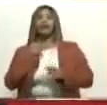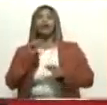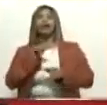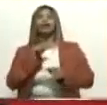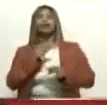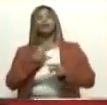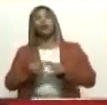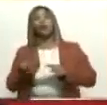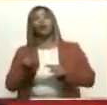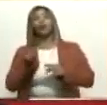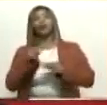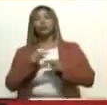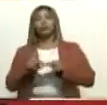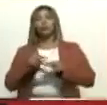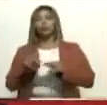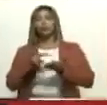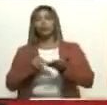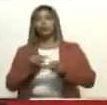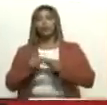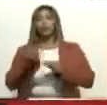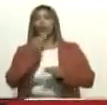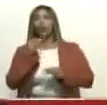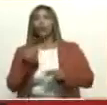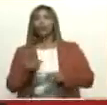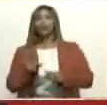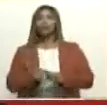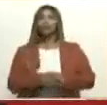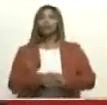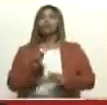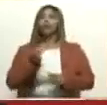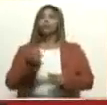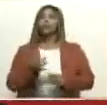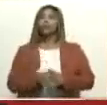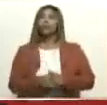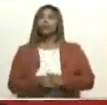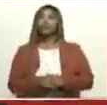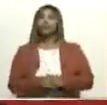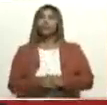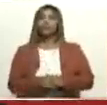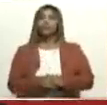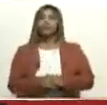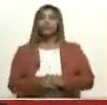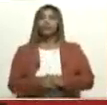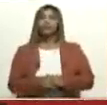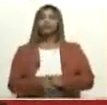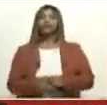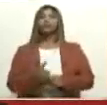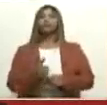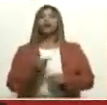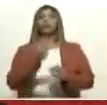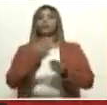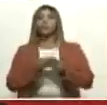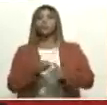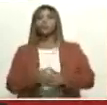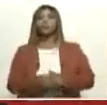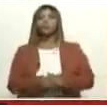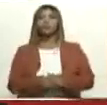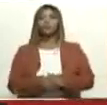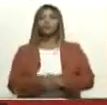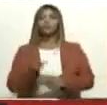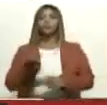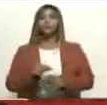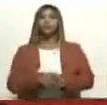es la literatura infantil, la literatura juvenil, que la verdad es que tiene una mayor demanda. Y sobre